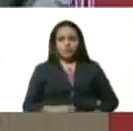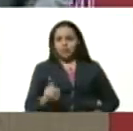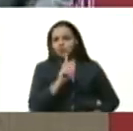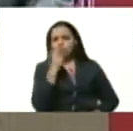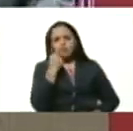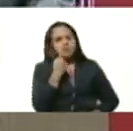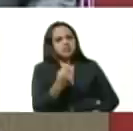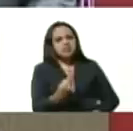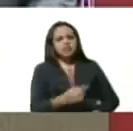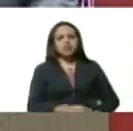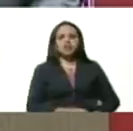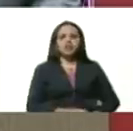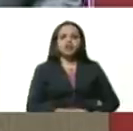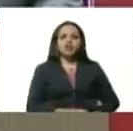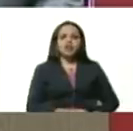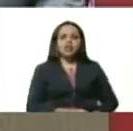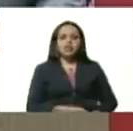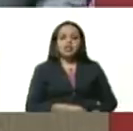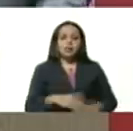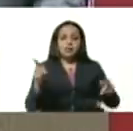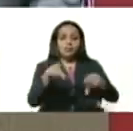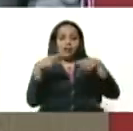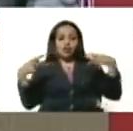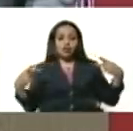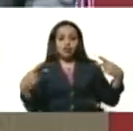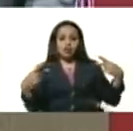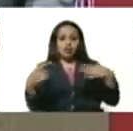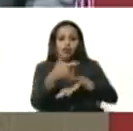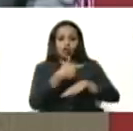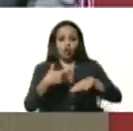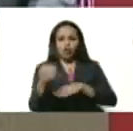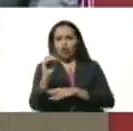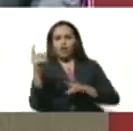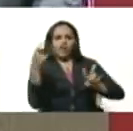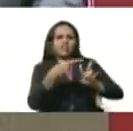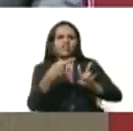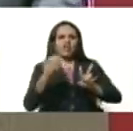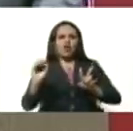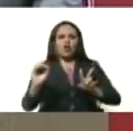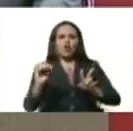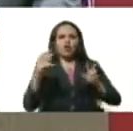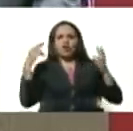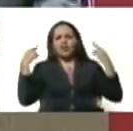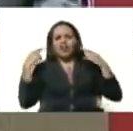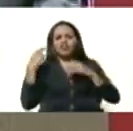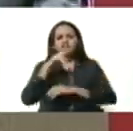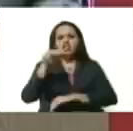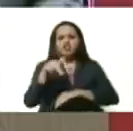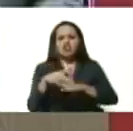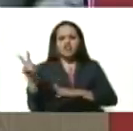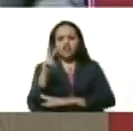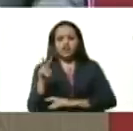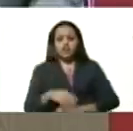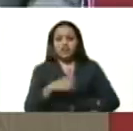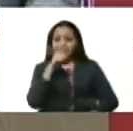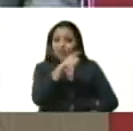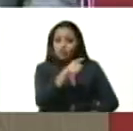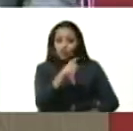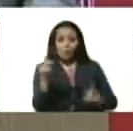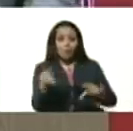ni estamos hablando de Venezolana de Televisión ni de la Radio Nacional de Venezuela. Es The Wall Street Journal,